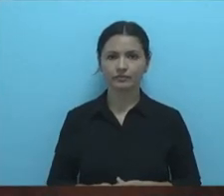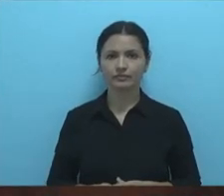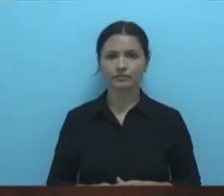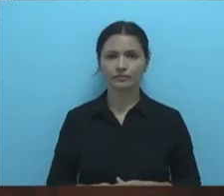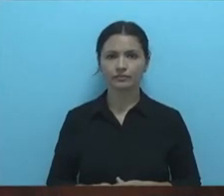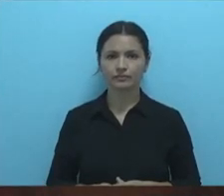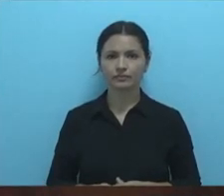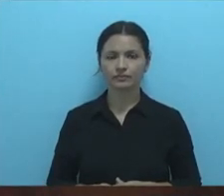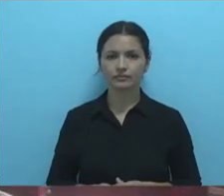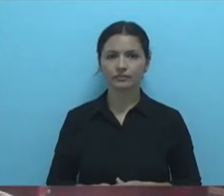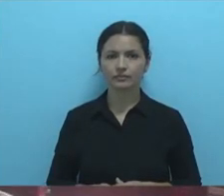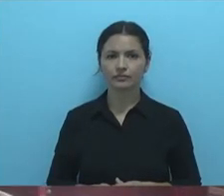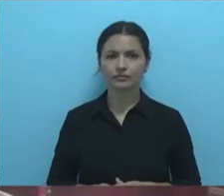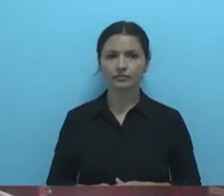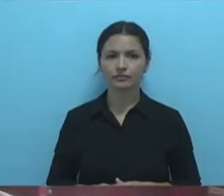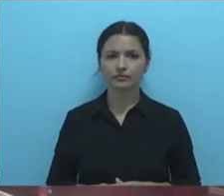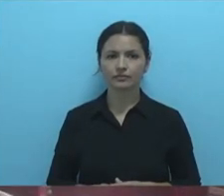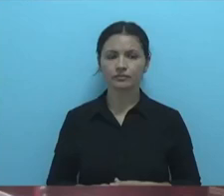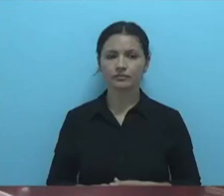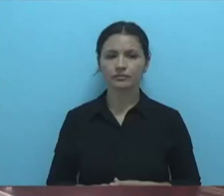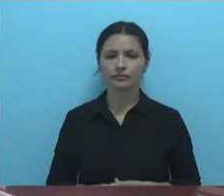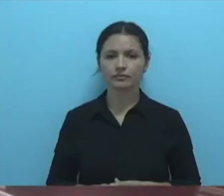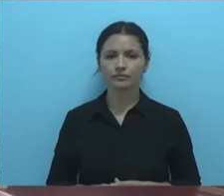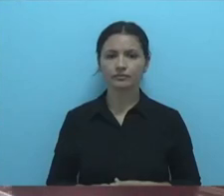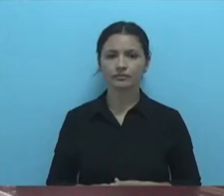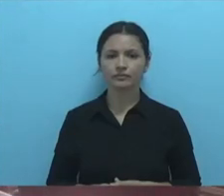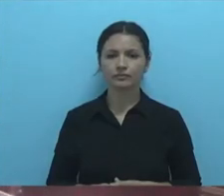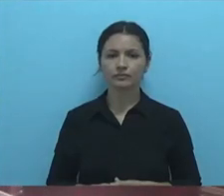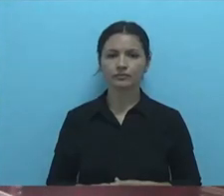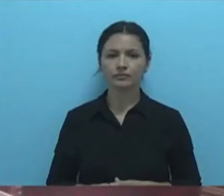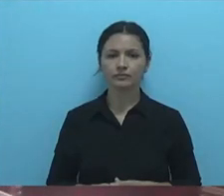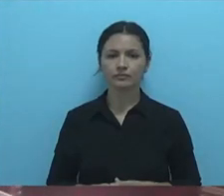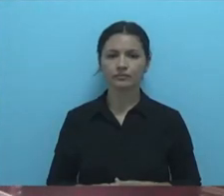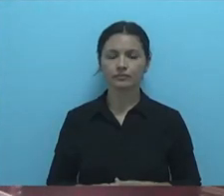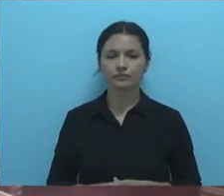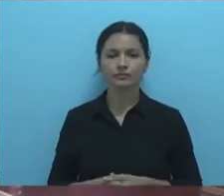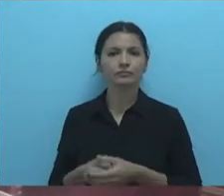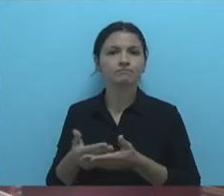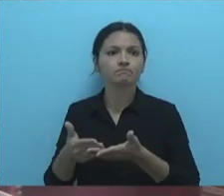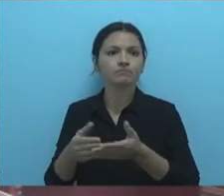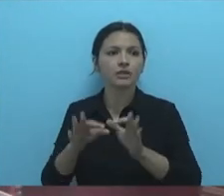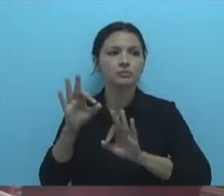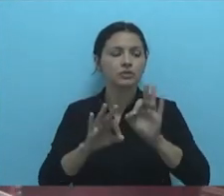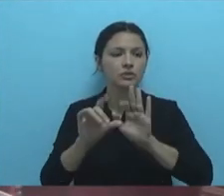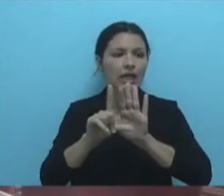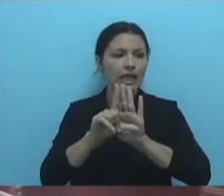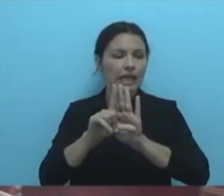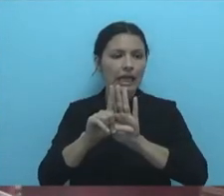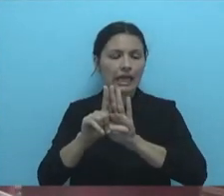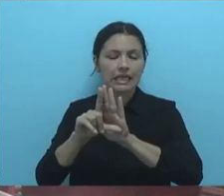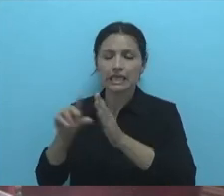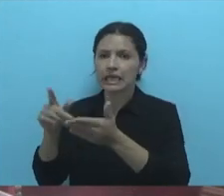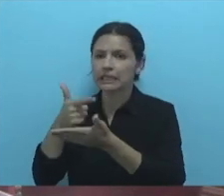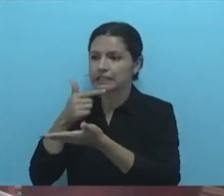palabra Sí señor presidente la ley y fue al senado acaba de llegar acá No la verdad que